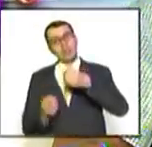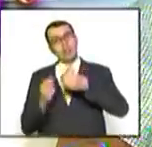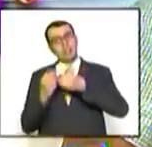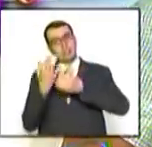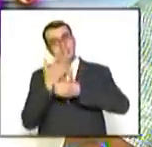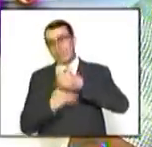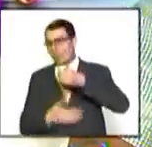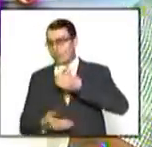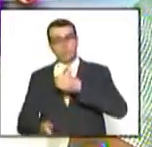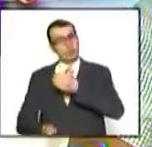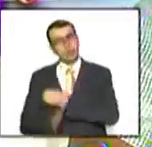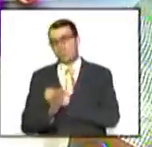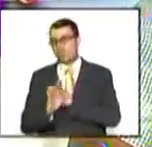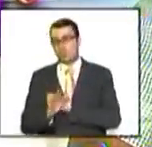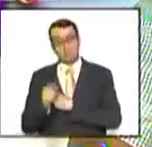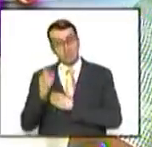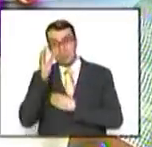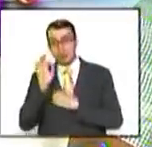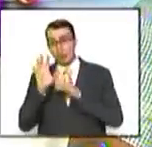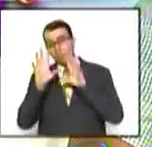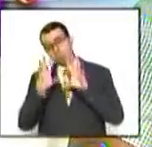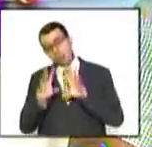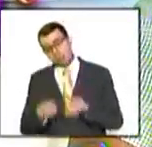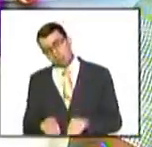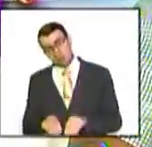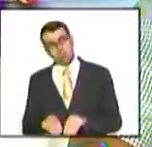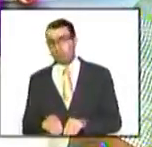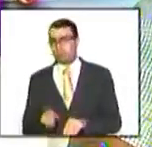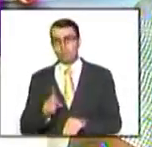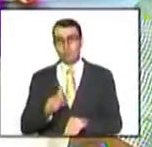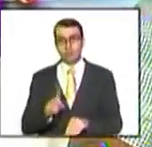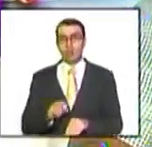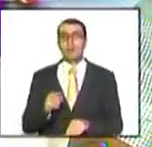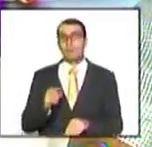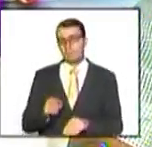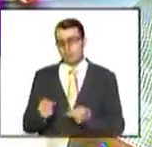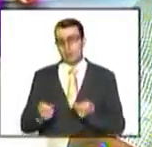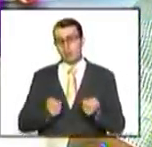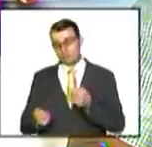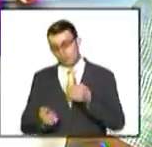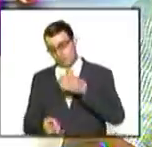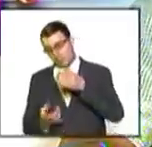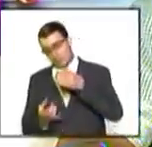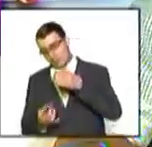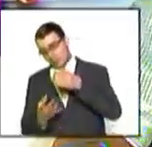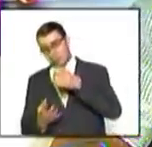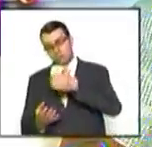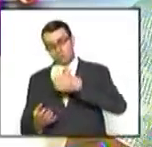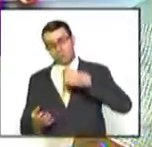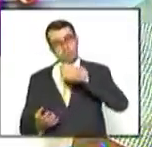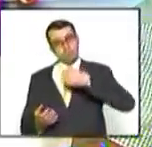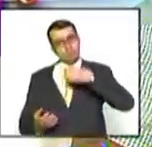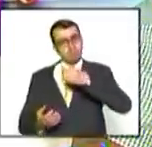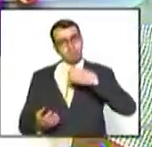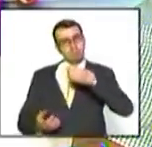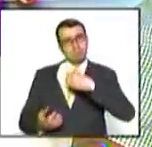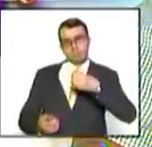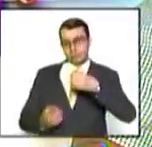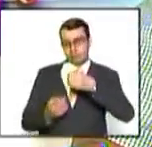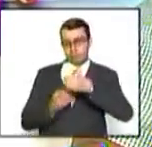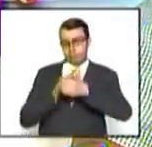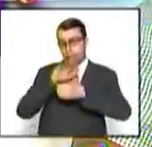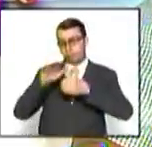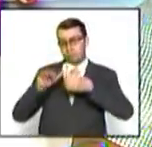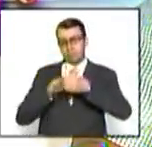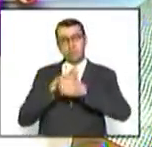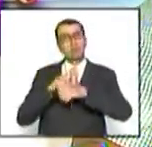que esa sangre no se coagule y pueda liberar el plasma. Los factores anticoagulantes está